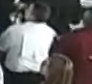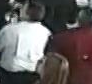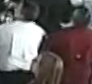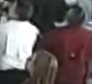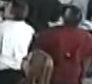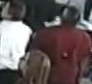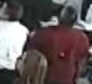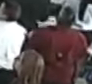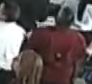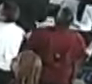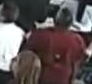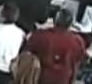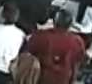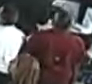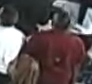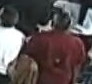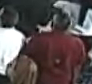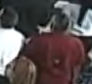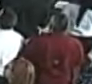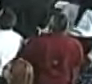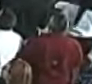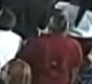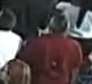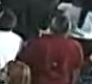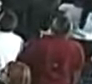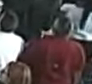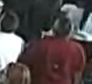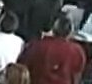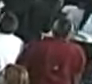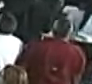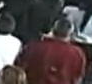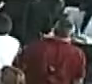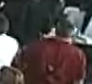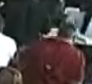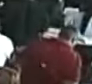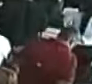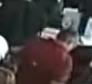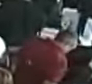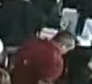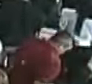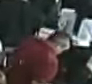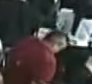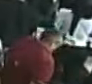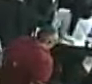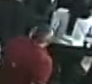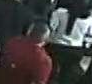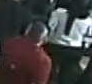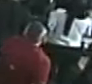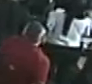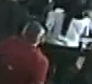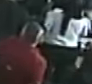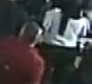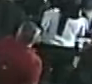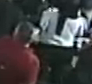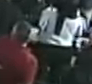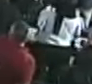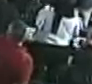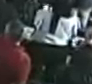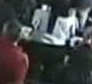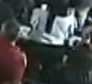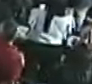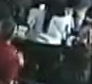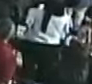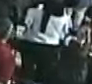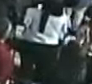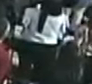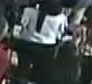Consejo Nacional Electoral en este día de júbilo, en este día importante para la República Bolivariana